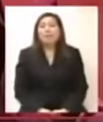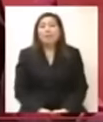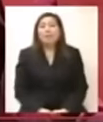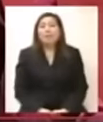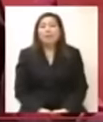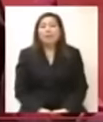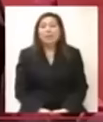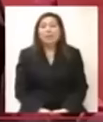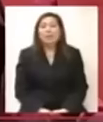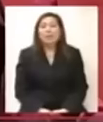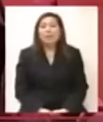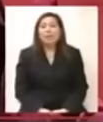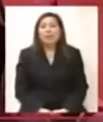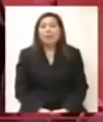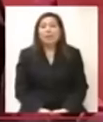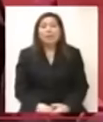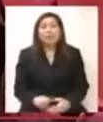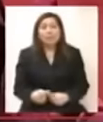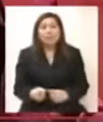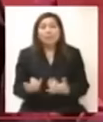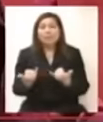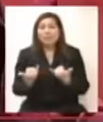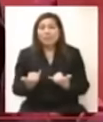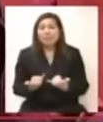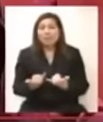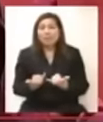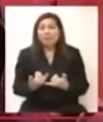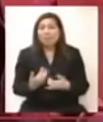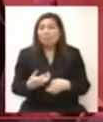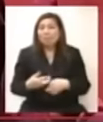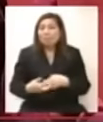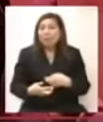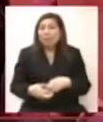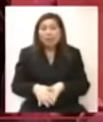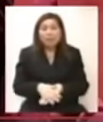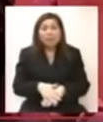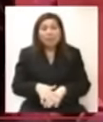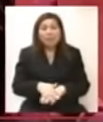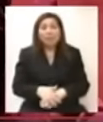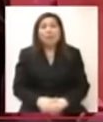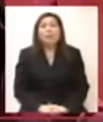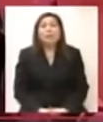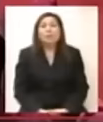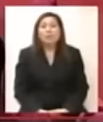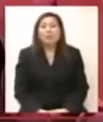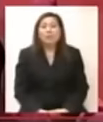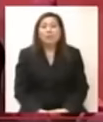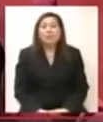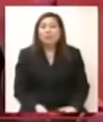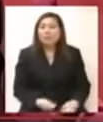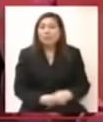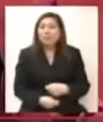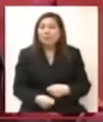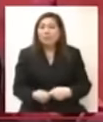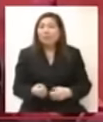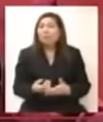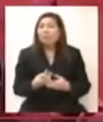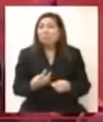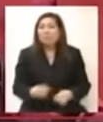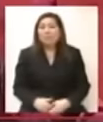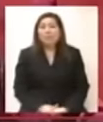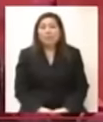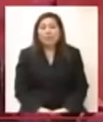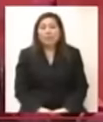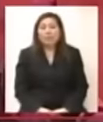significa eso no estas Aún se encuentran en proceso de negociación es decir se están negociando patentes en materia